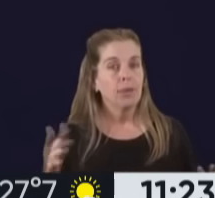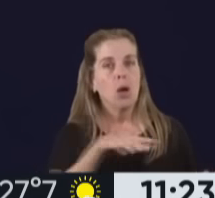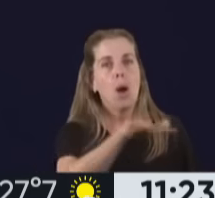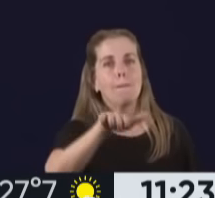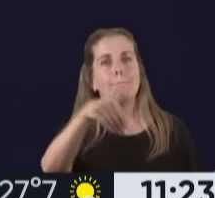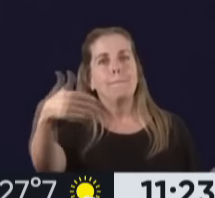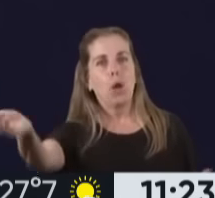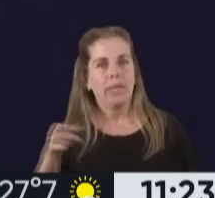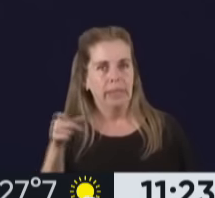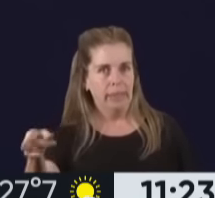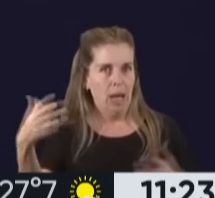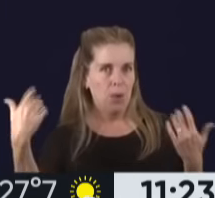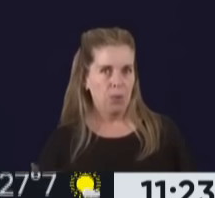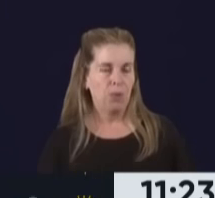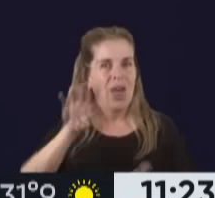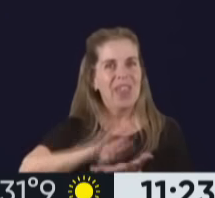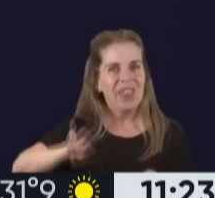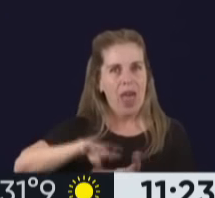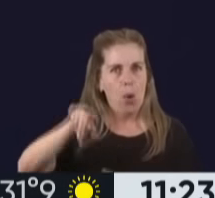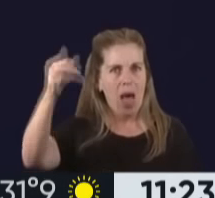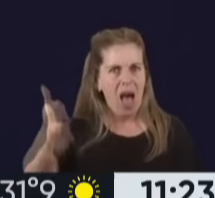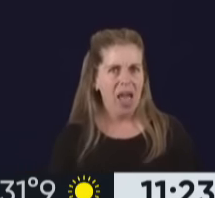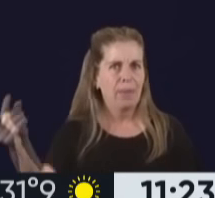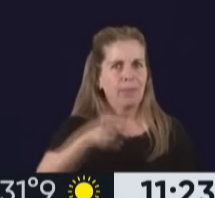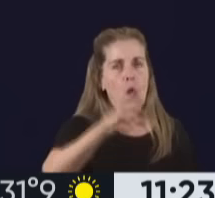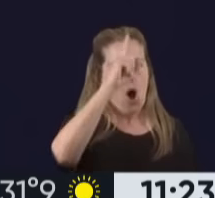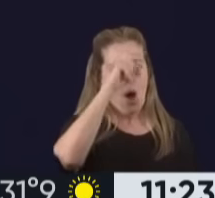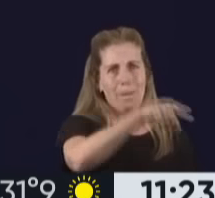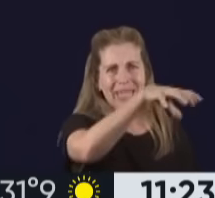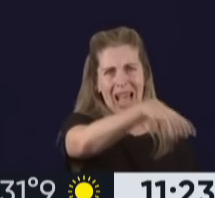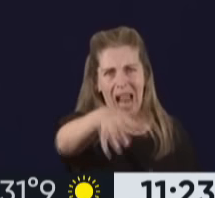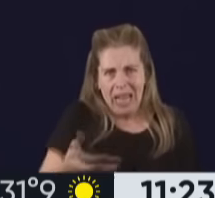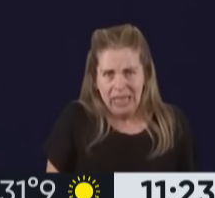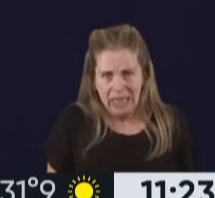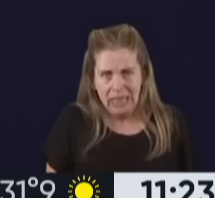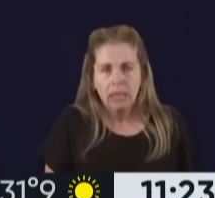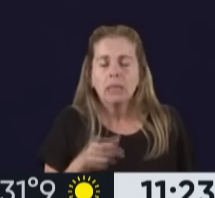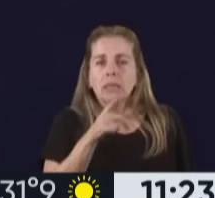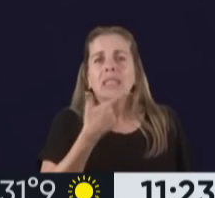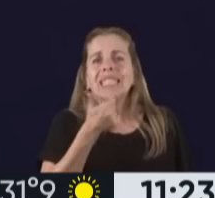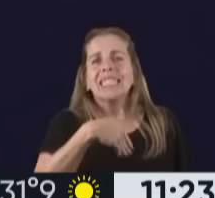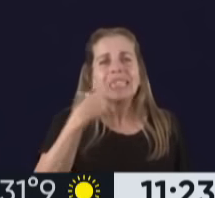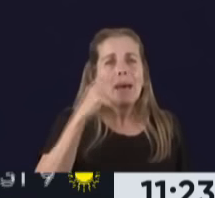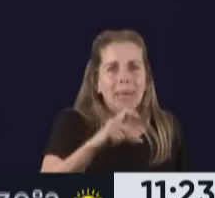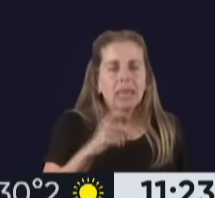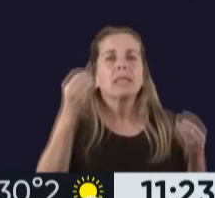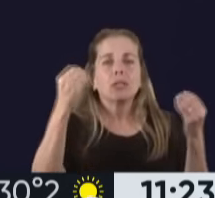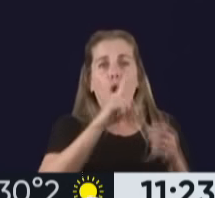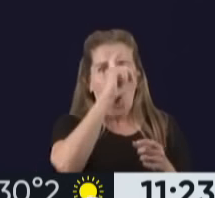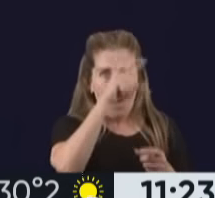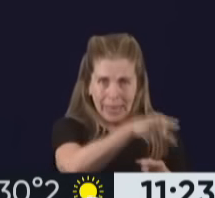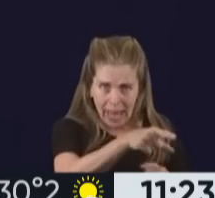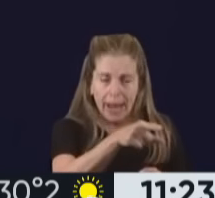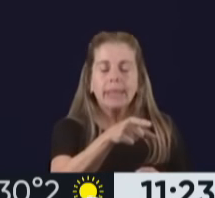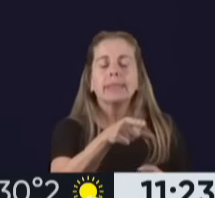Buenos Aires tiene con los hospitales SAMIC, que son aquellos de gestión compartida, para quien no lo sabe, entre el Gobierno Nacional y